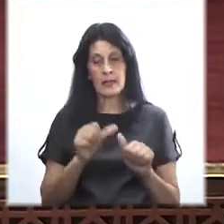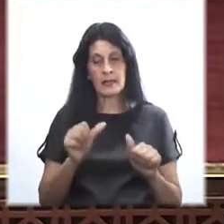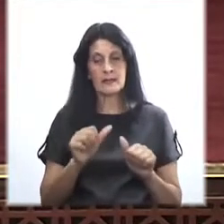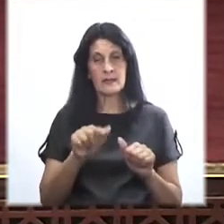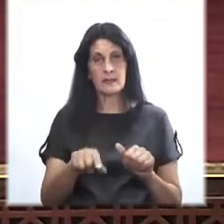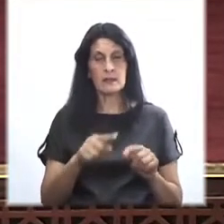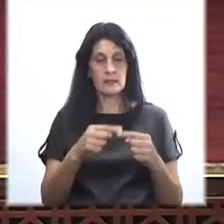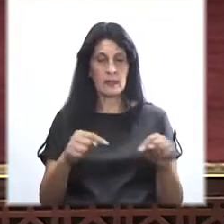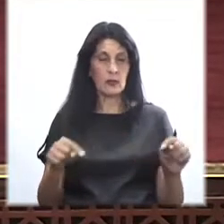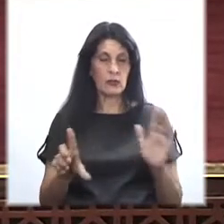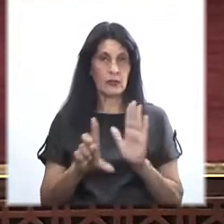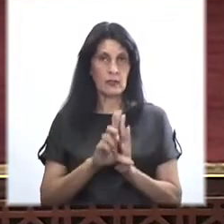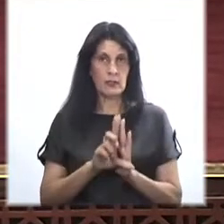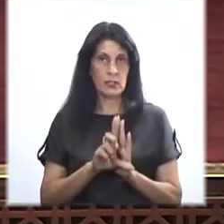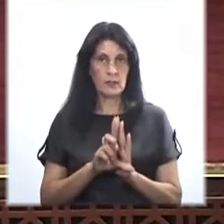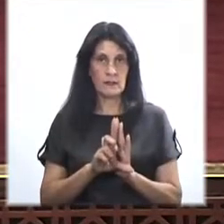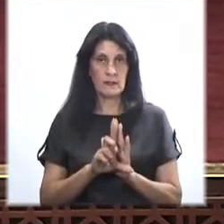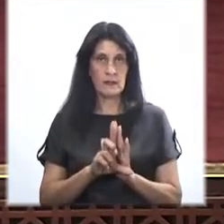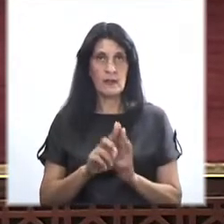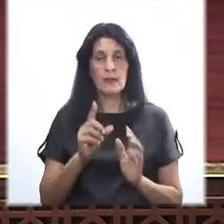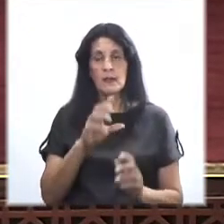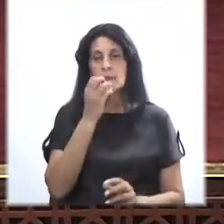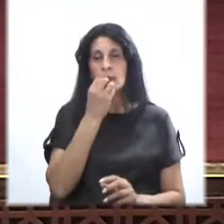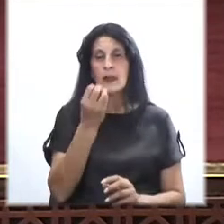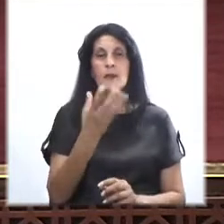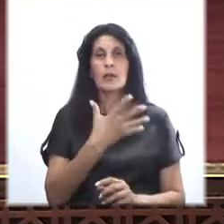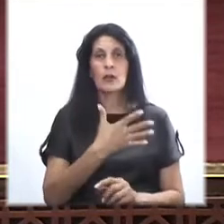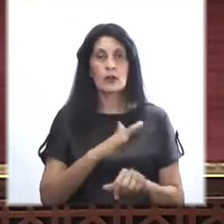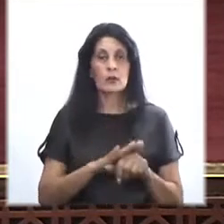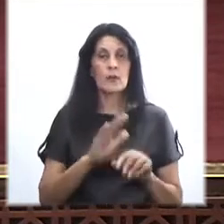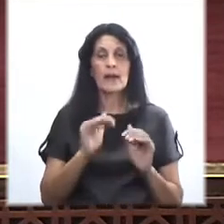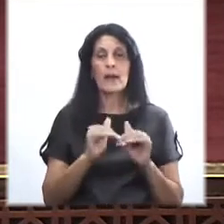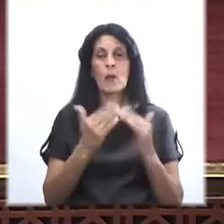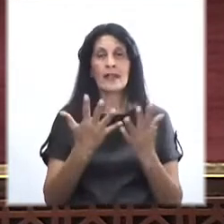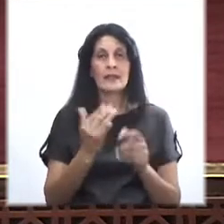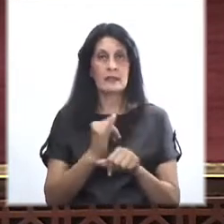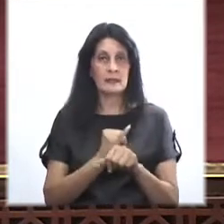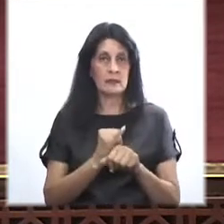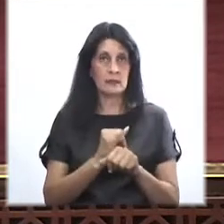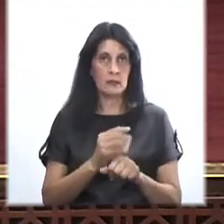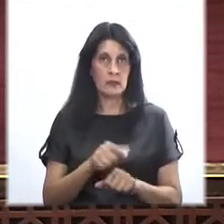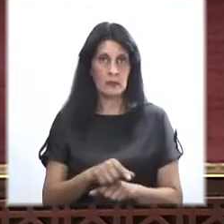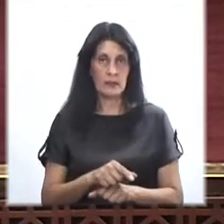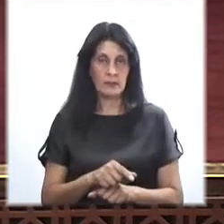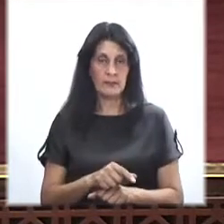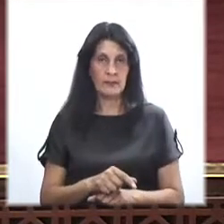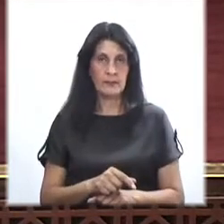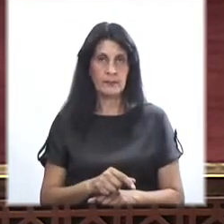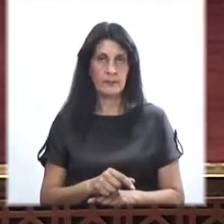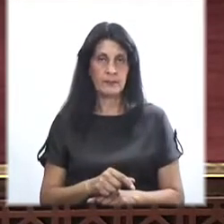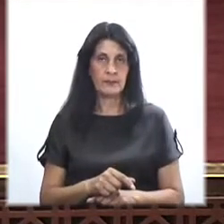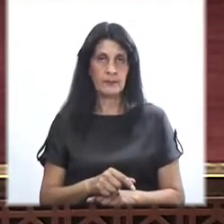leyes, es la mejor garantía para cualquier institucionalidad.